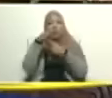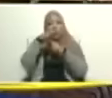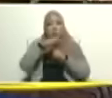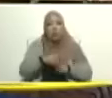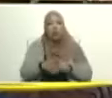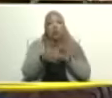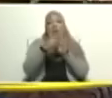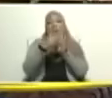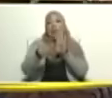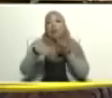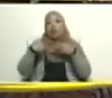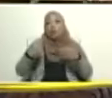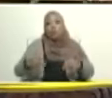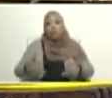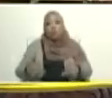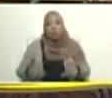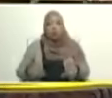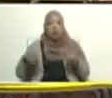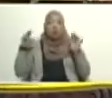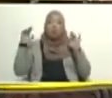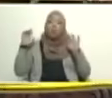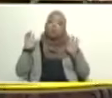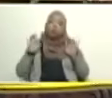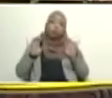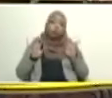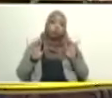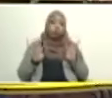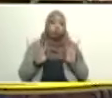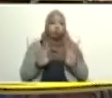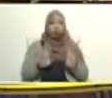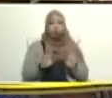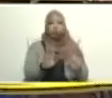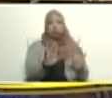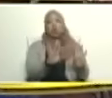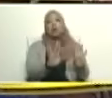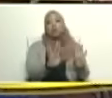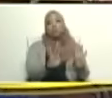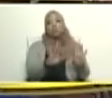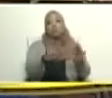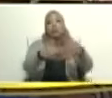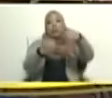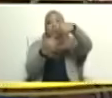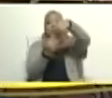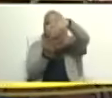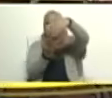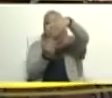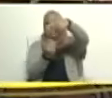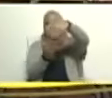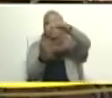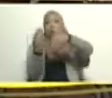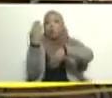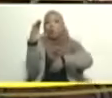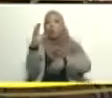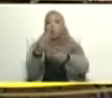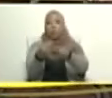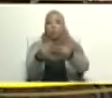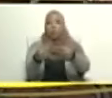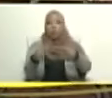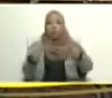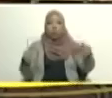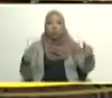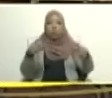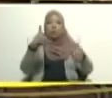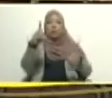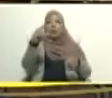derechos humanos de centenares de miles de personas que hoy cruzan por eso que nosotros llamamos dramáticamente